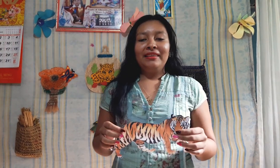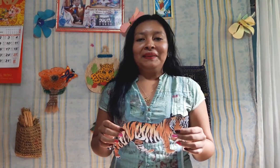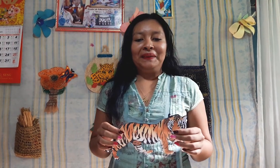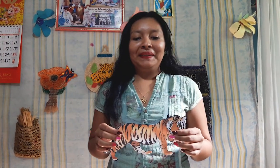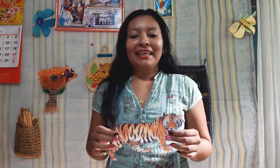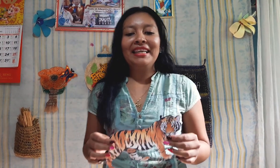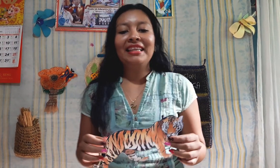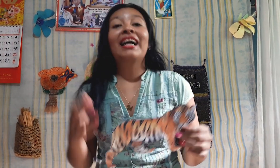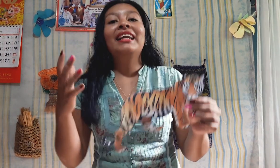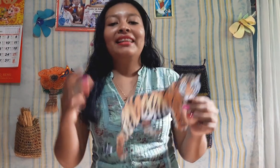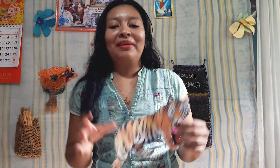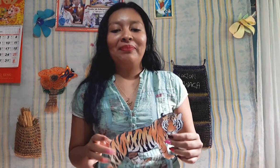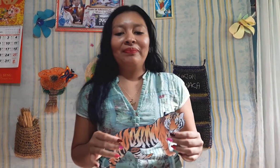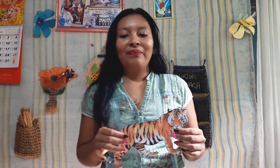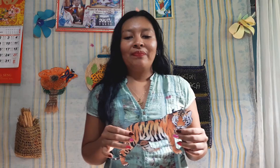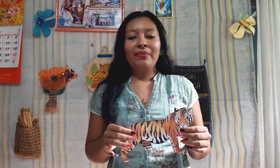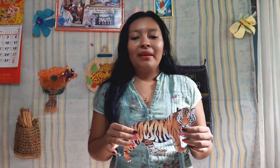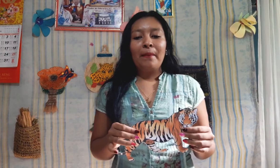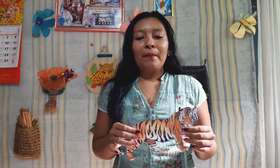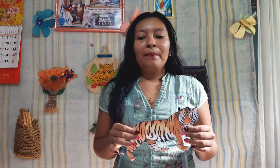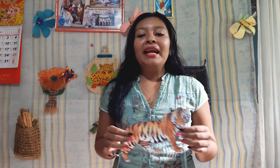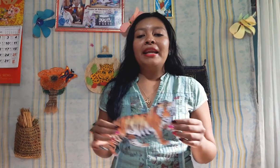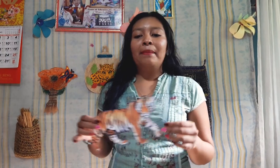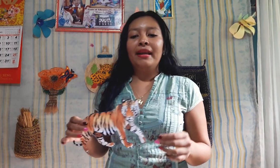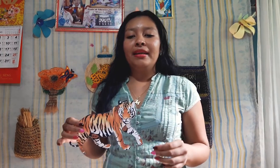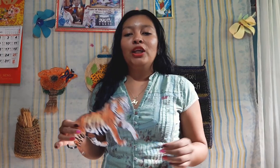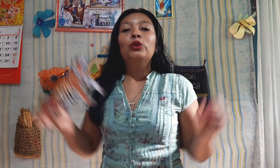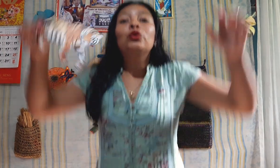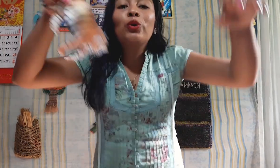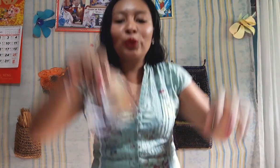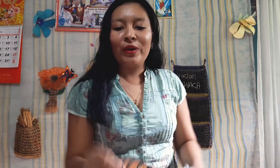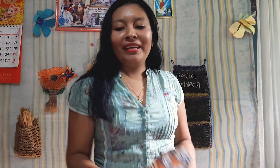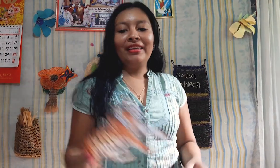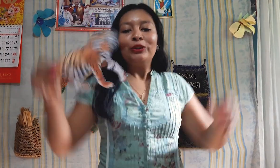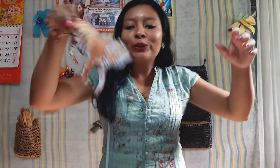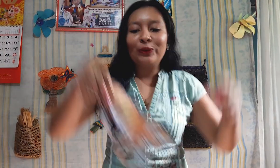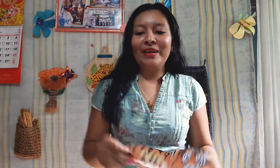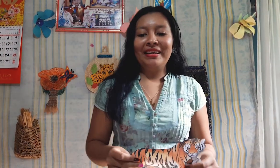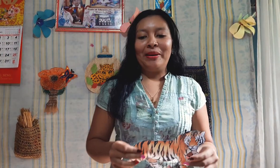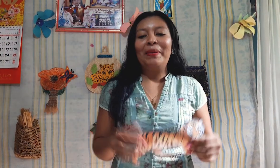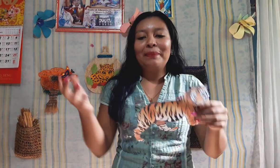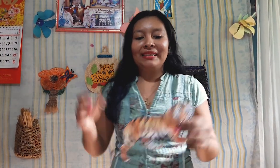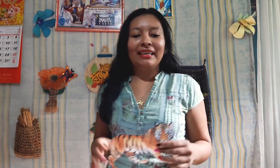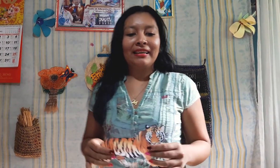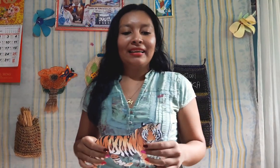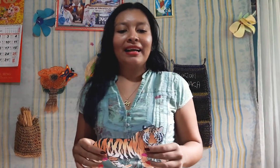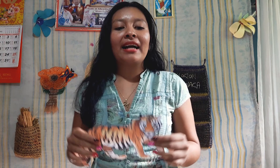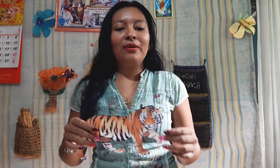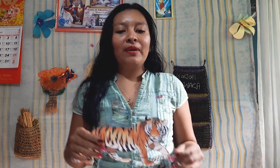Nawahday kidi dakanatay bayna palni sutui